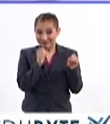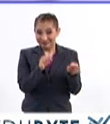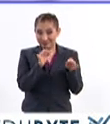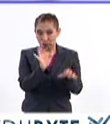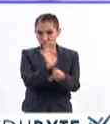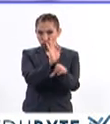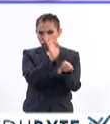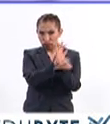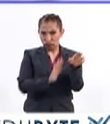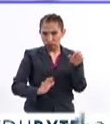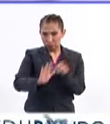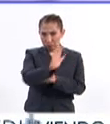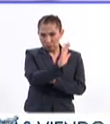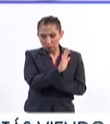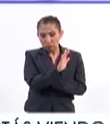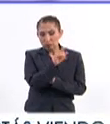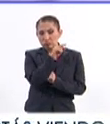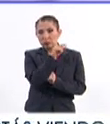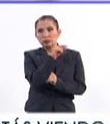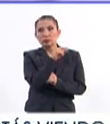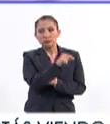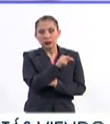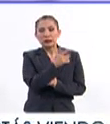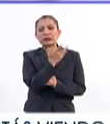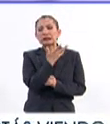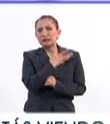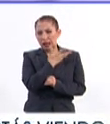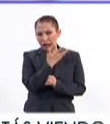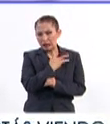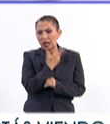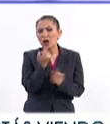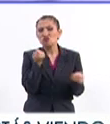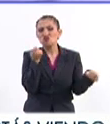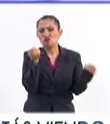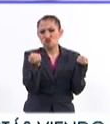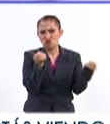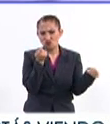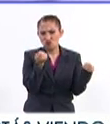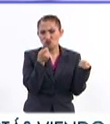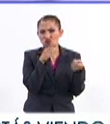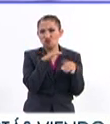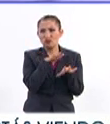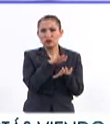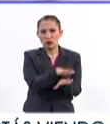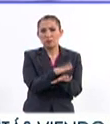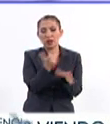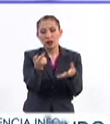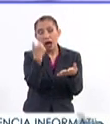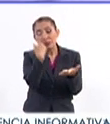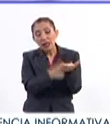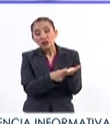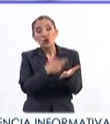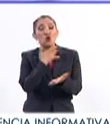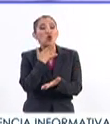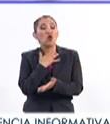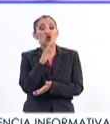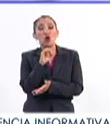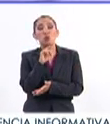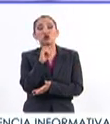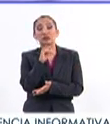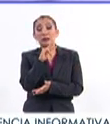de Protección Ambiental, sí lleva un control en cuanto a las propiedades de los